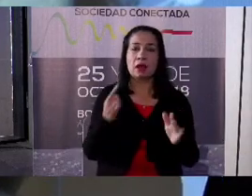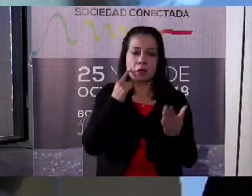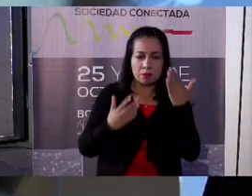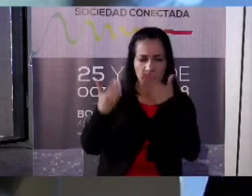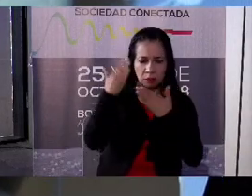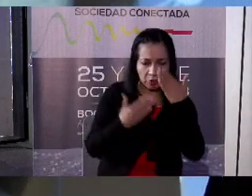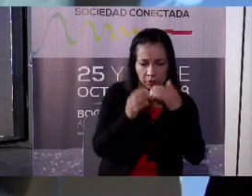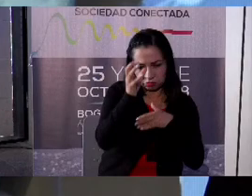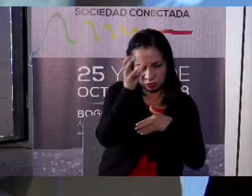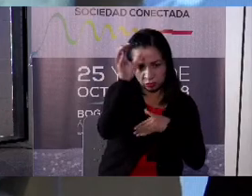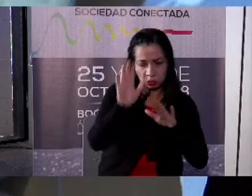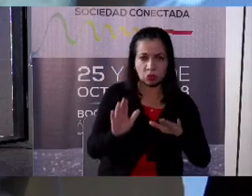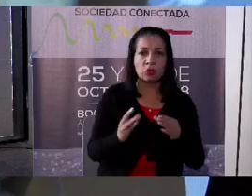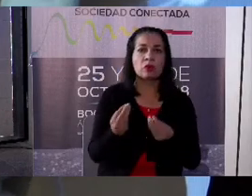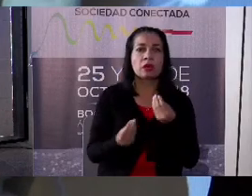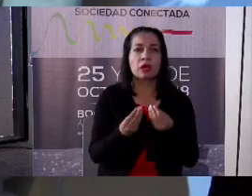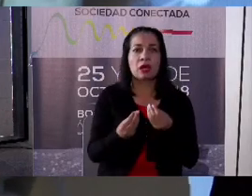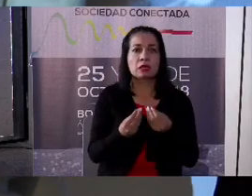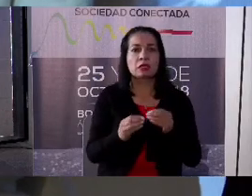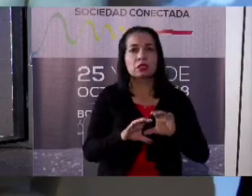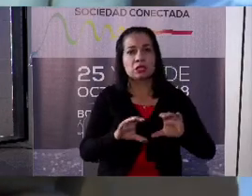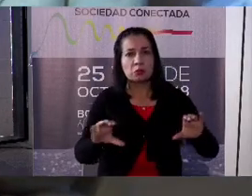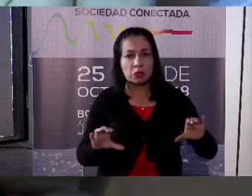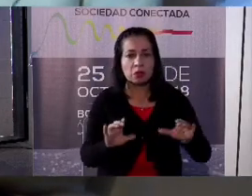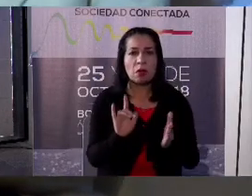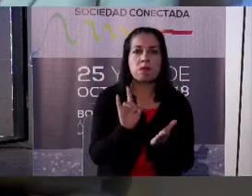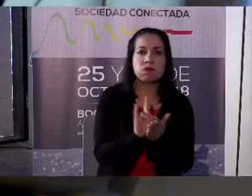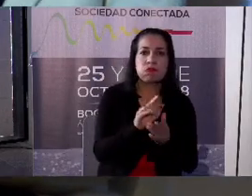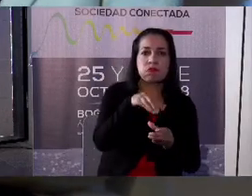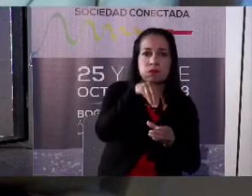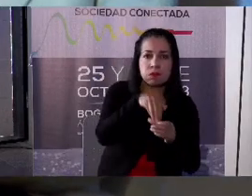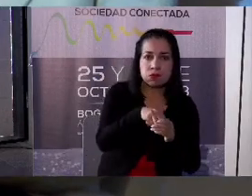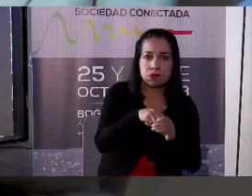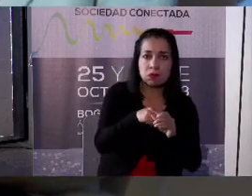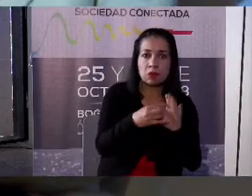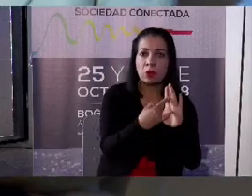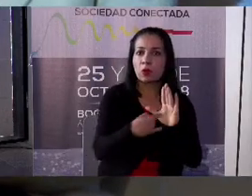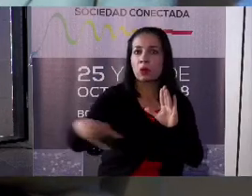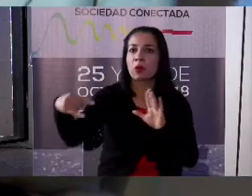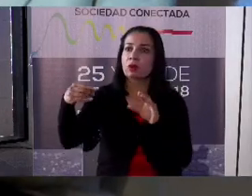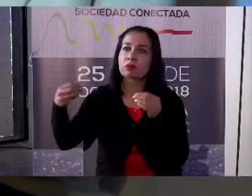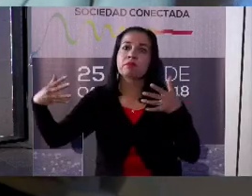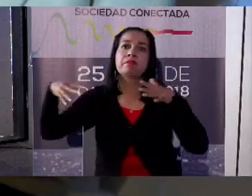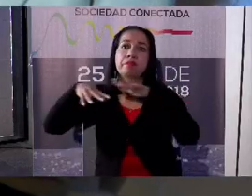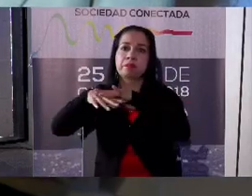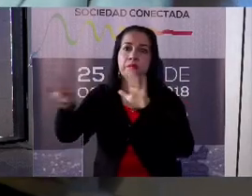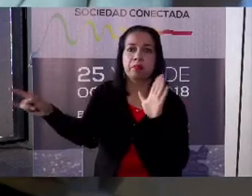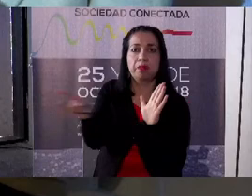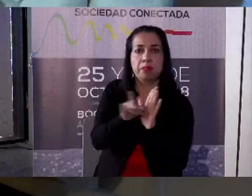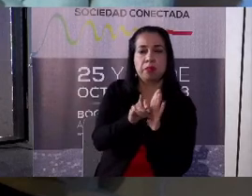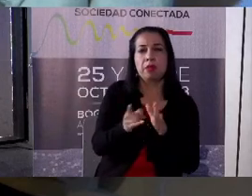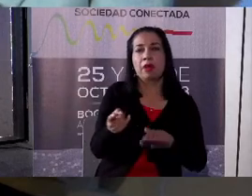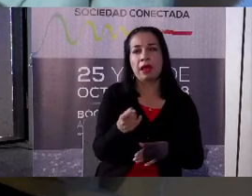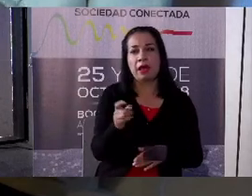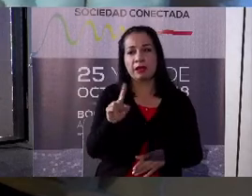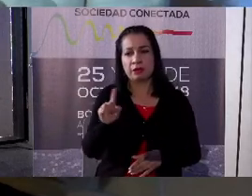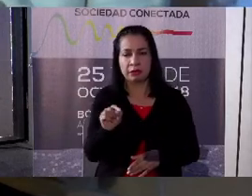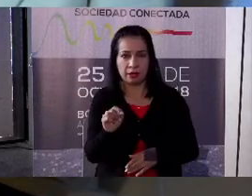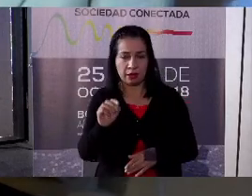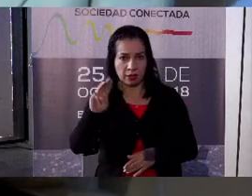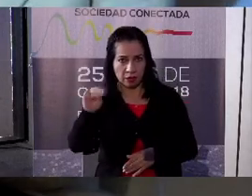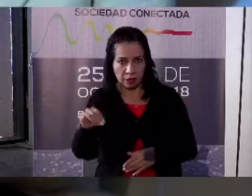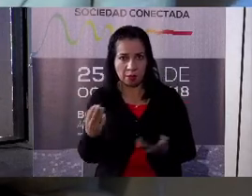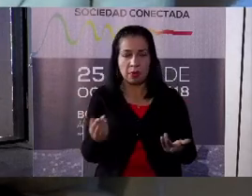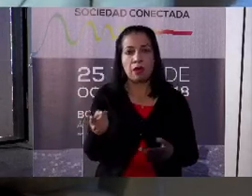dispositivos que usan módulos capaces de conectarse a la red que esté disponible sea gcm sea